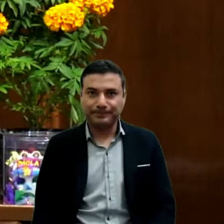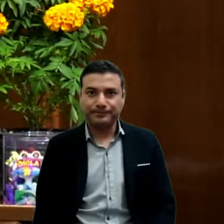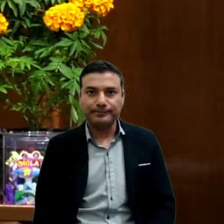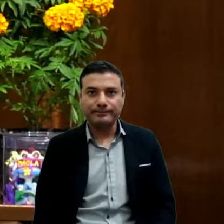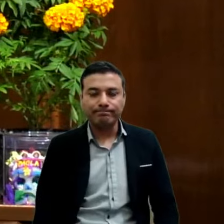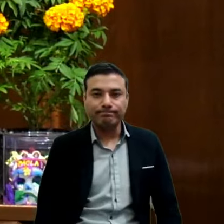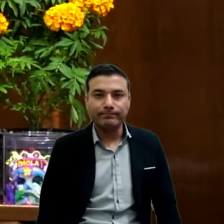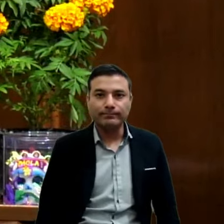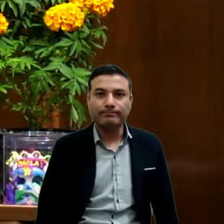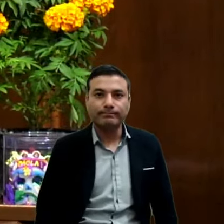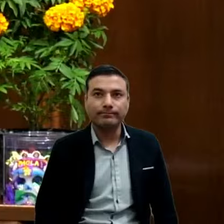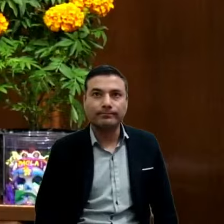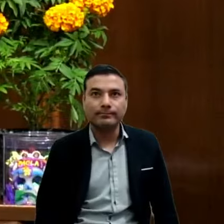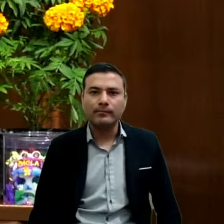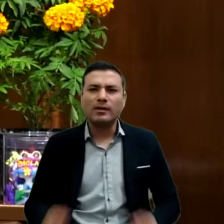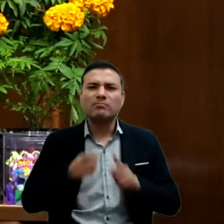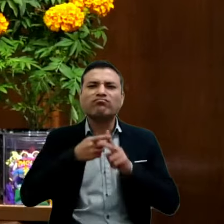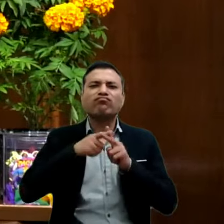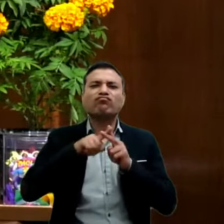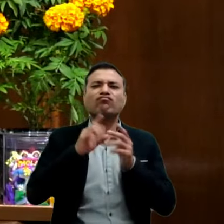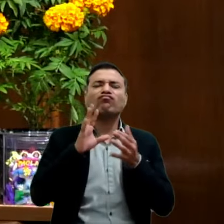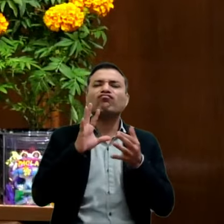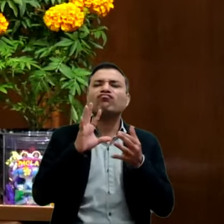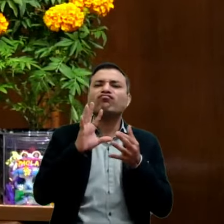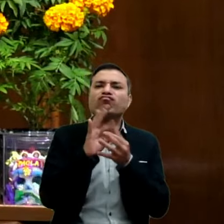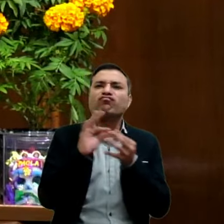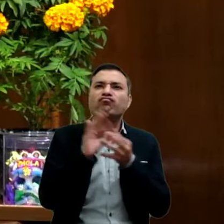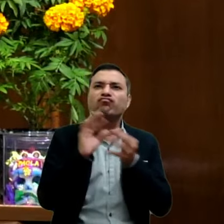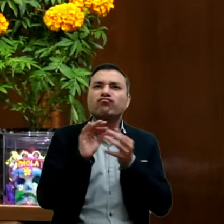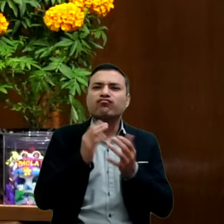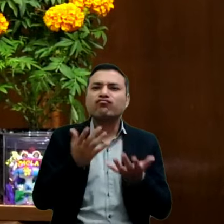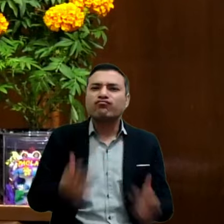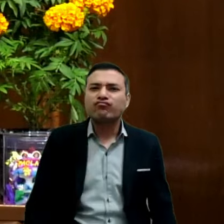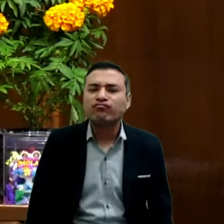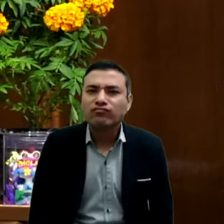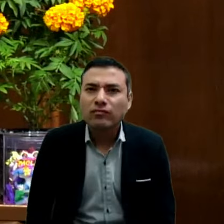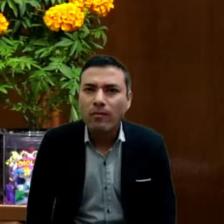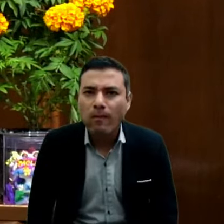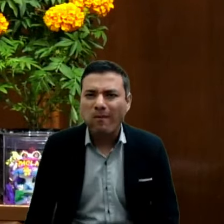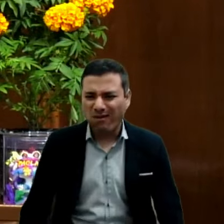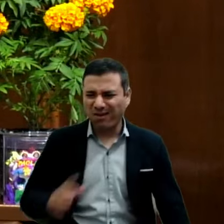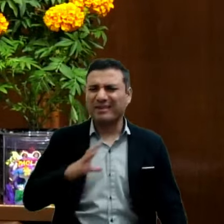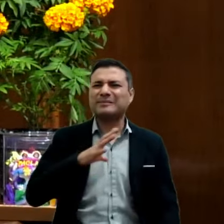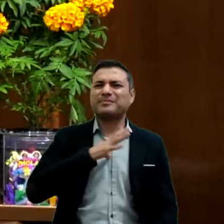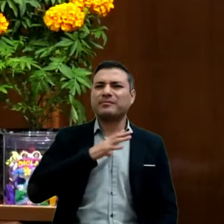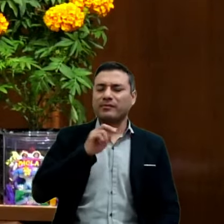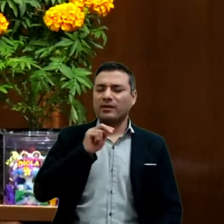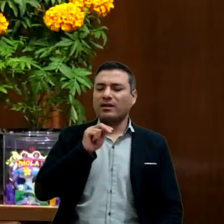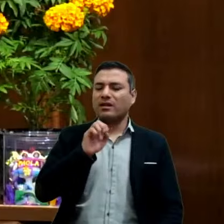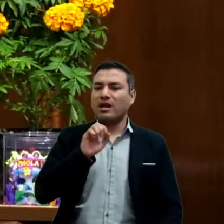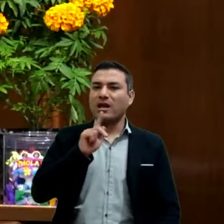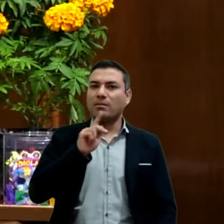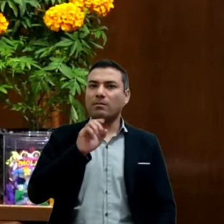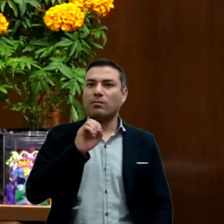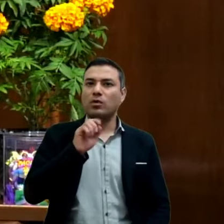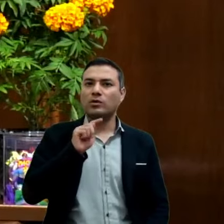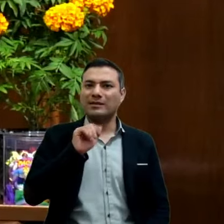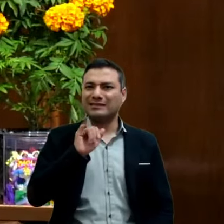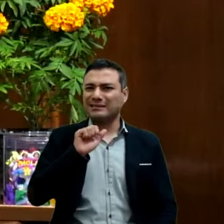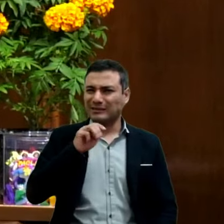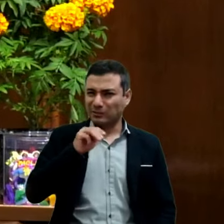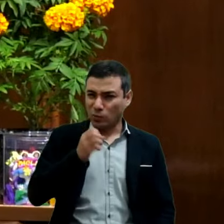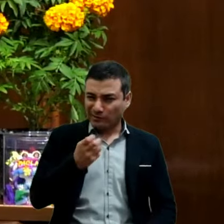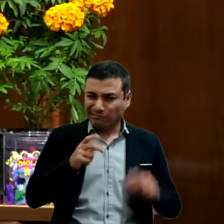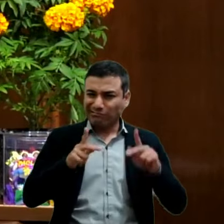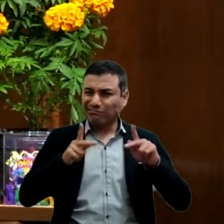Comienzo mi exposición de mi iniciativa hablando del nepotismo como uno de los señalamientos recurrentes